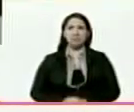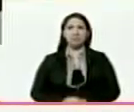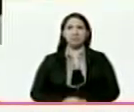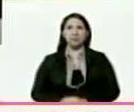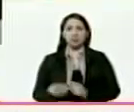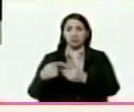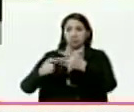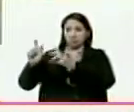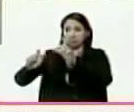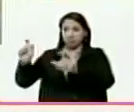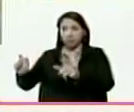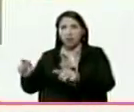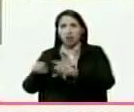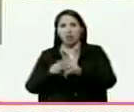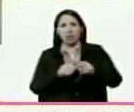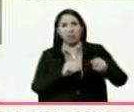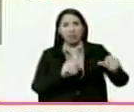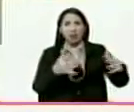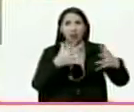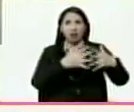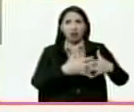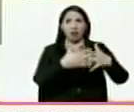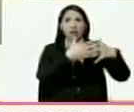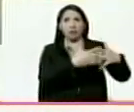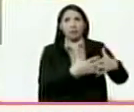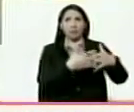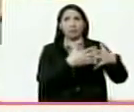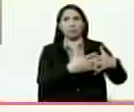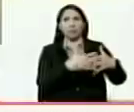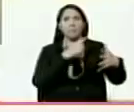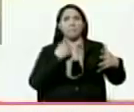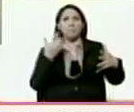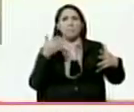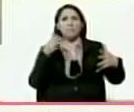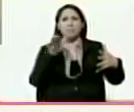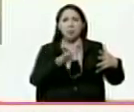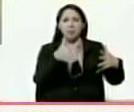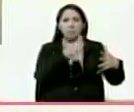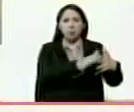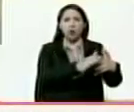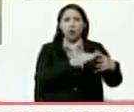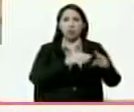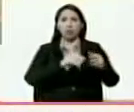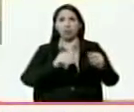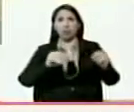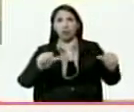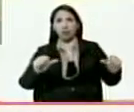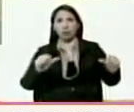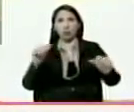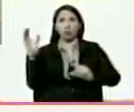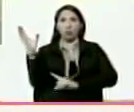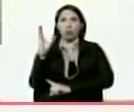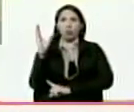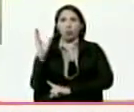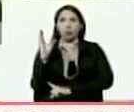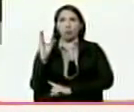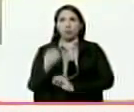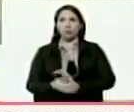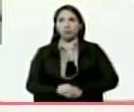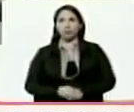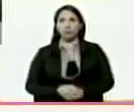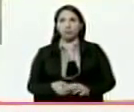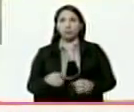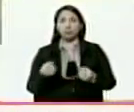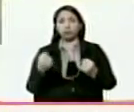personas desde territorio estadounidense, pero las personas mueren o sufren en territorio venezolano. Y es